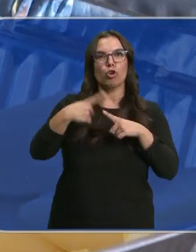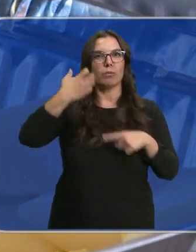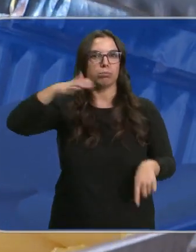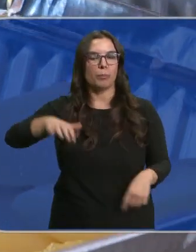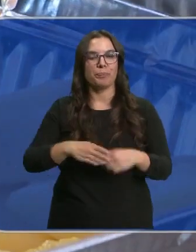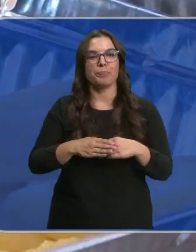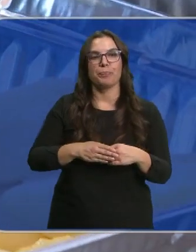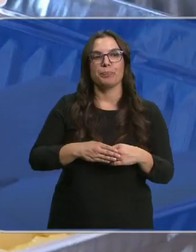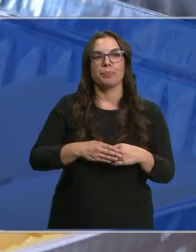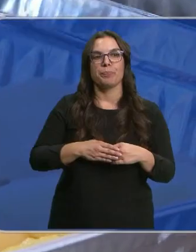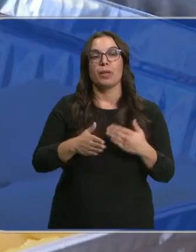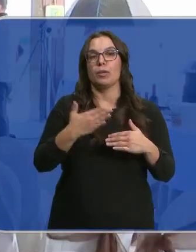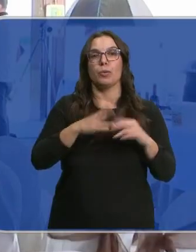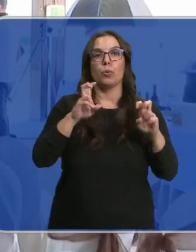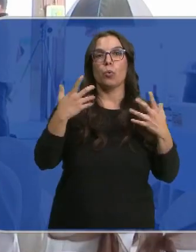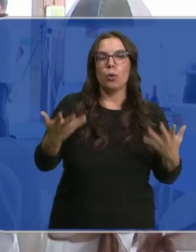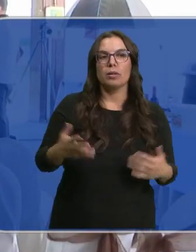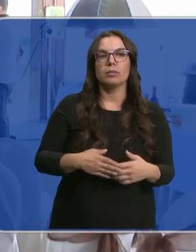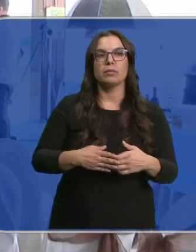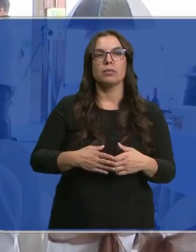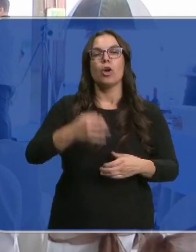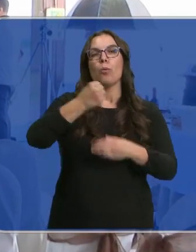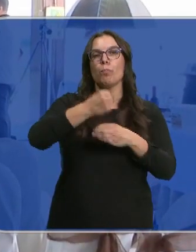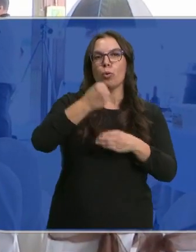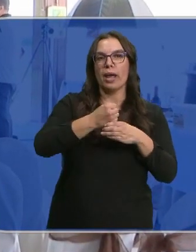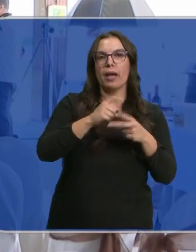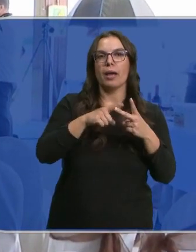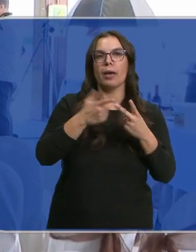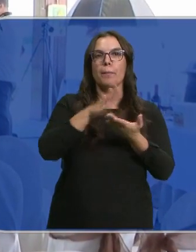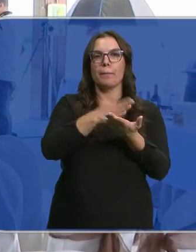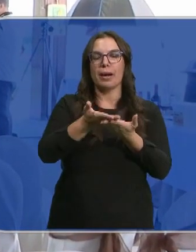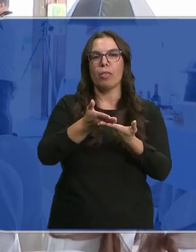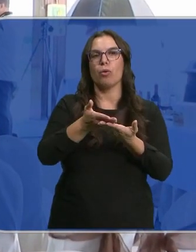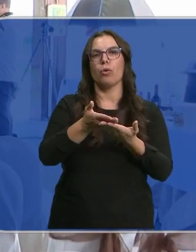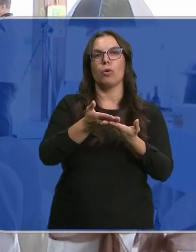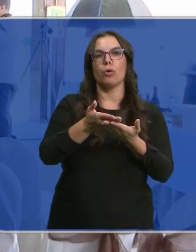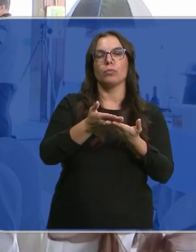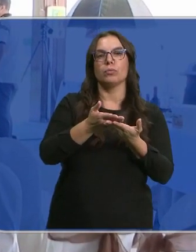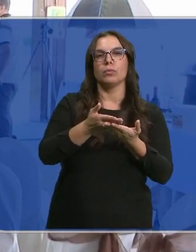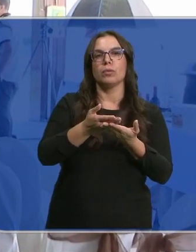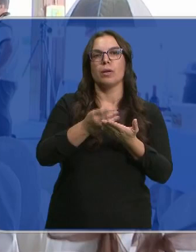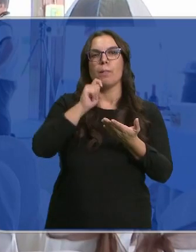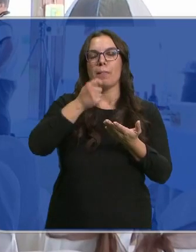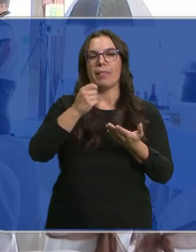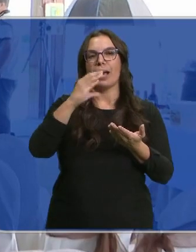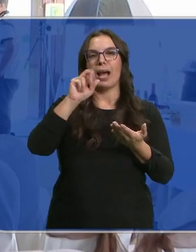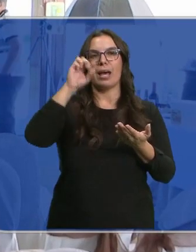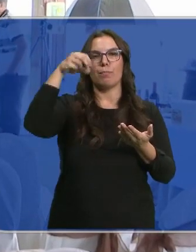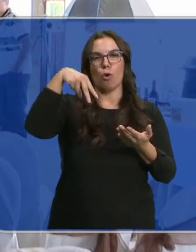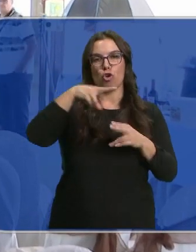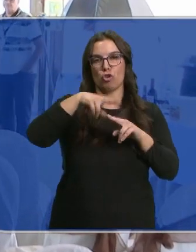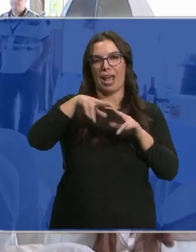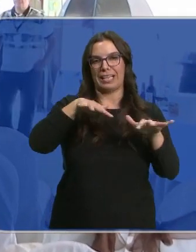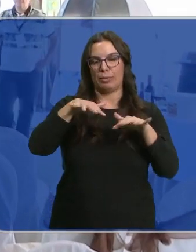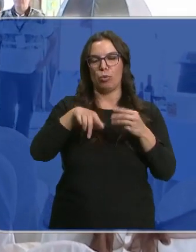innovación parte desde los ingredientes. Una esfera de puré de robuchón, empanado con pan de carbón activo, luego